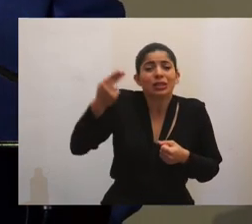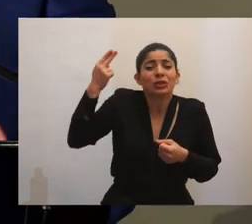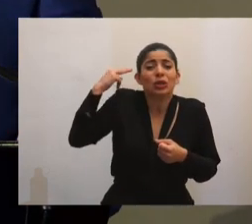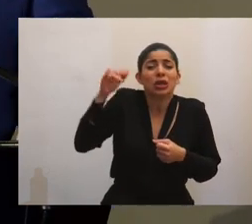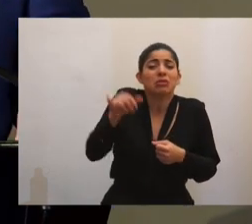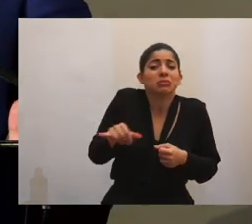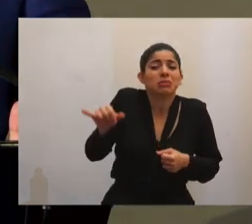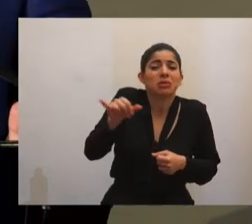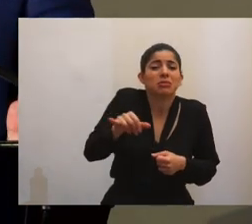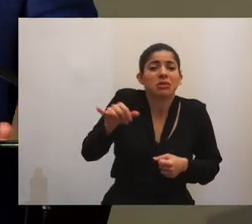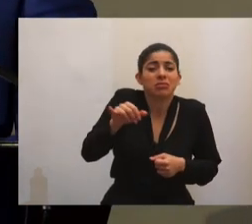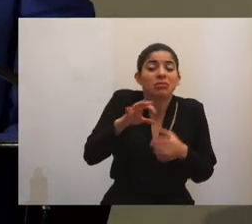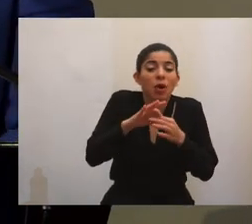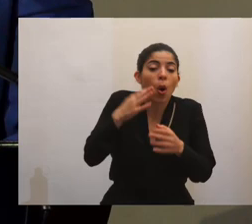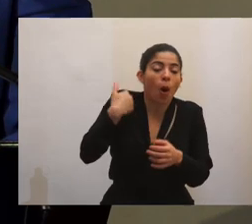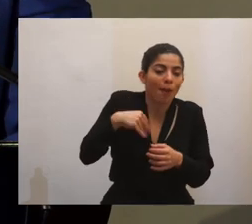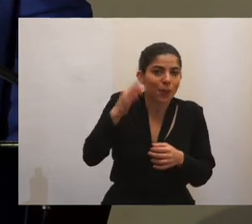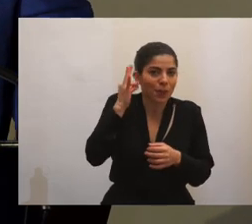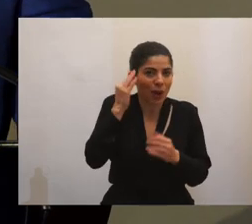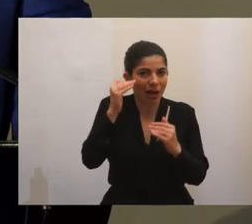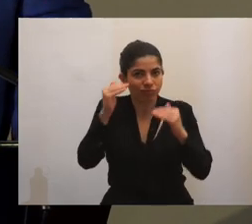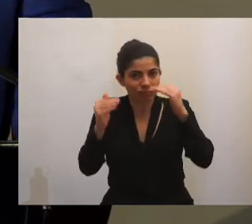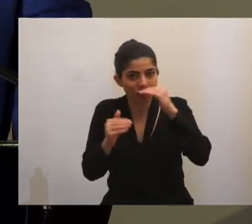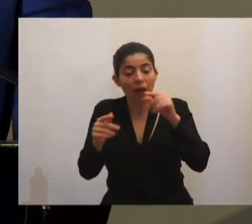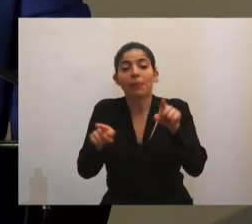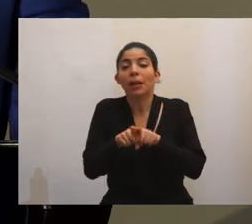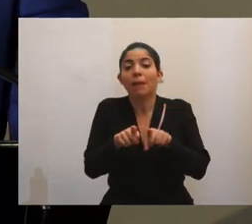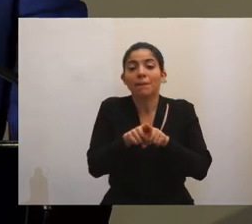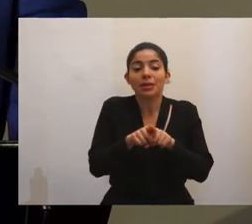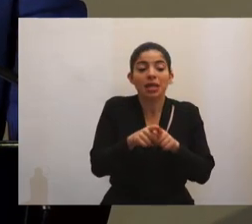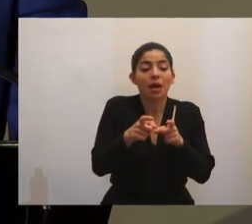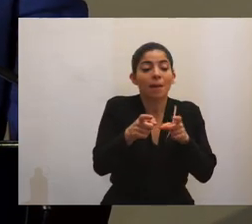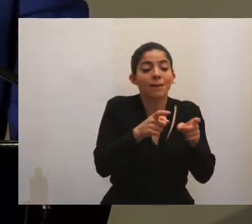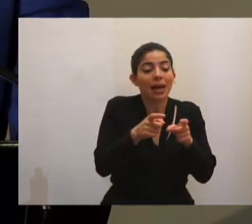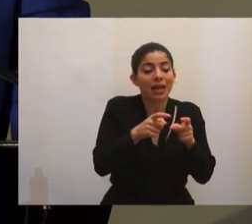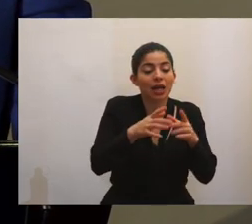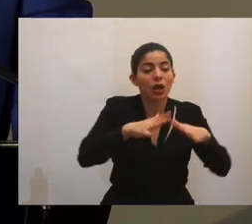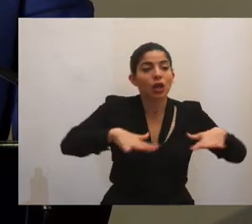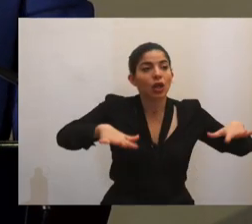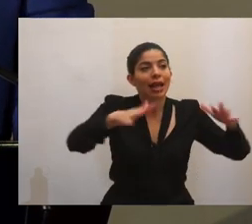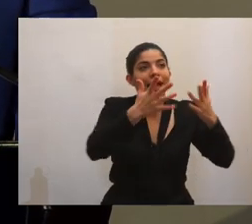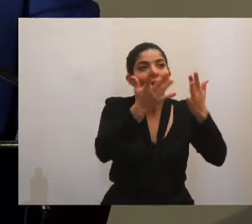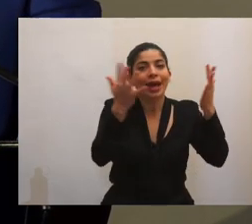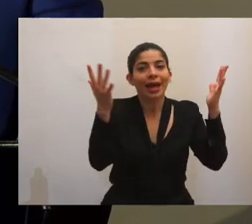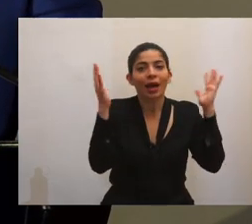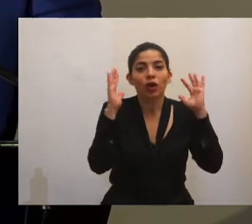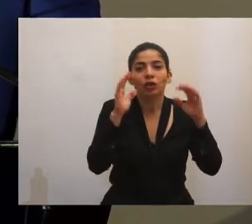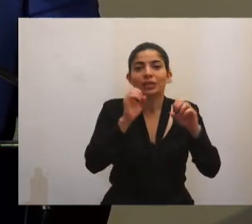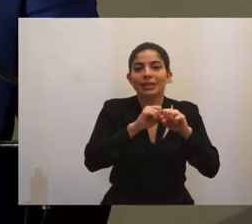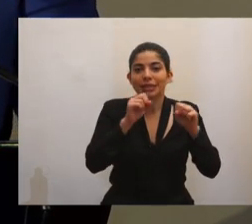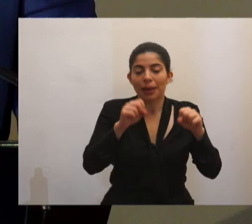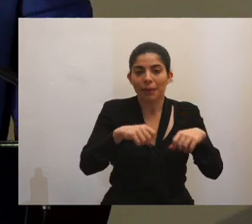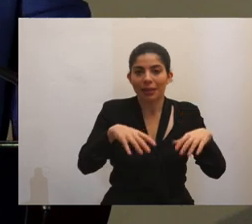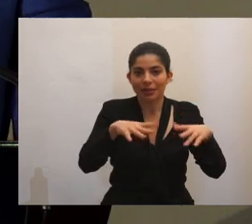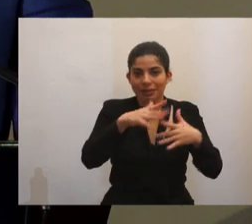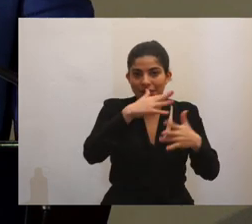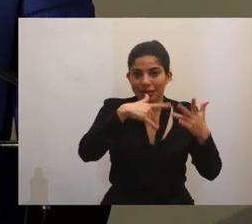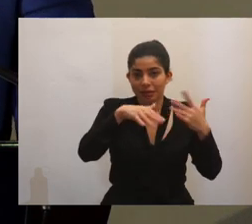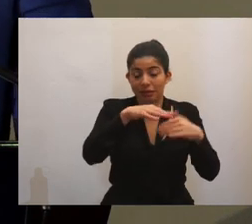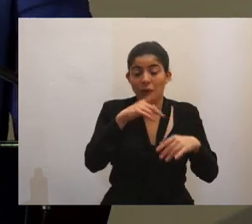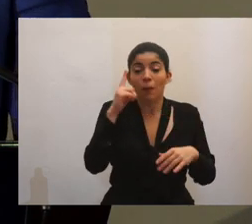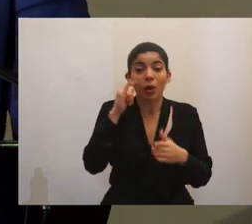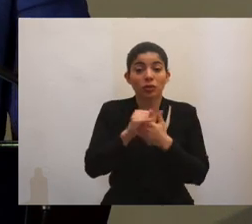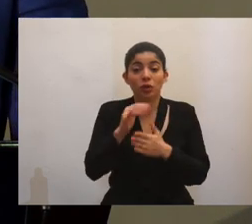en temas de género y en temas de manejo de nuestros ecosistemas. Es así como cuando hablamos de